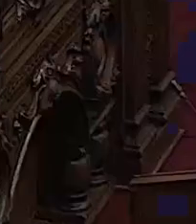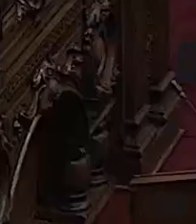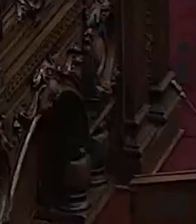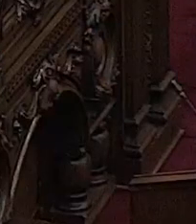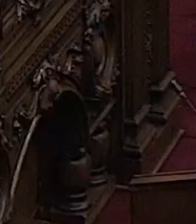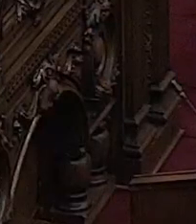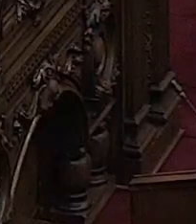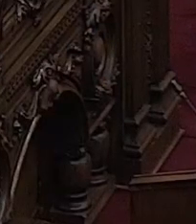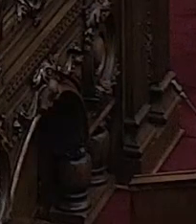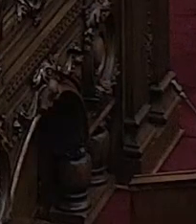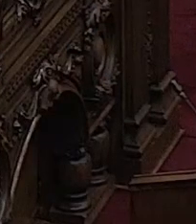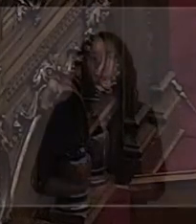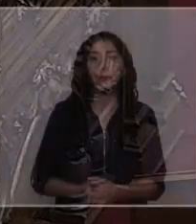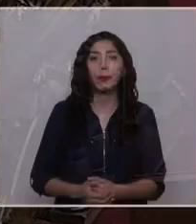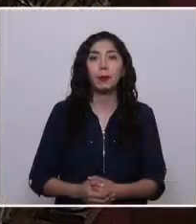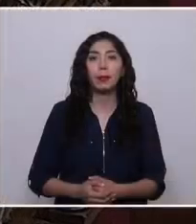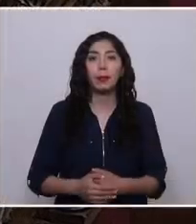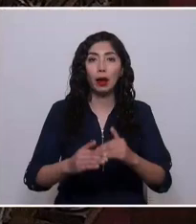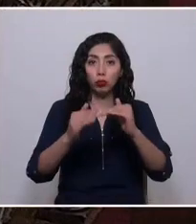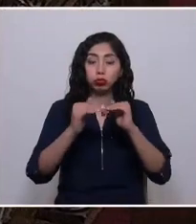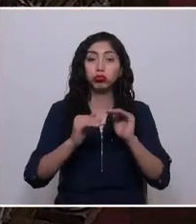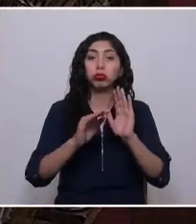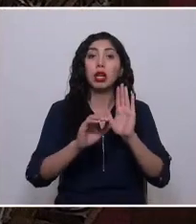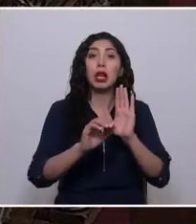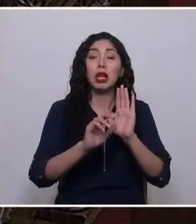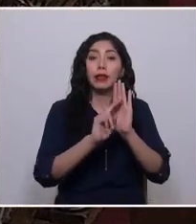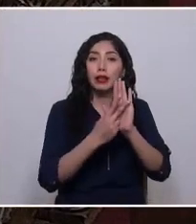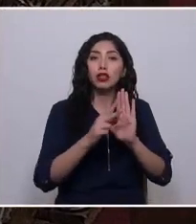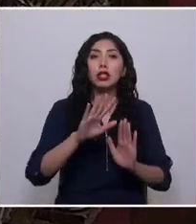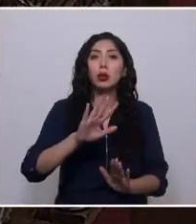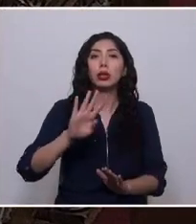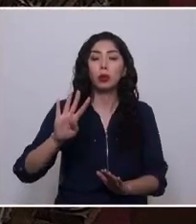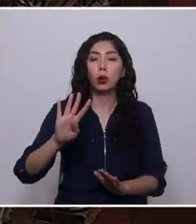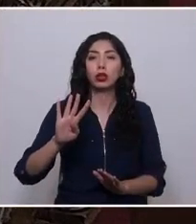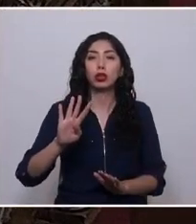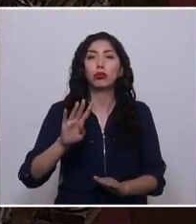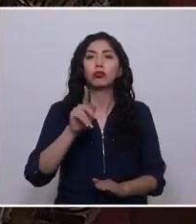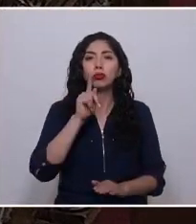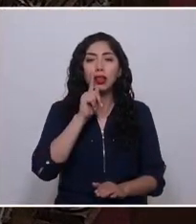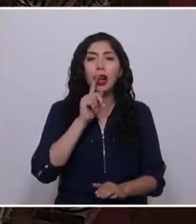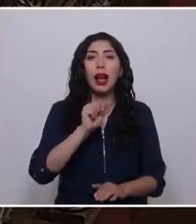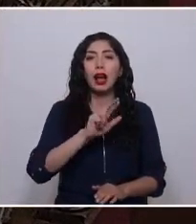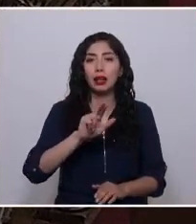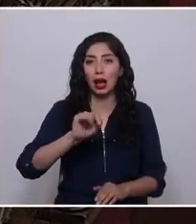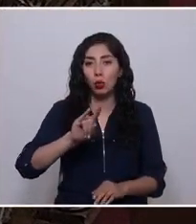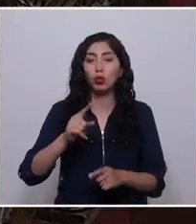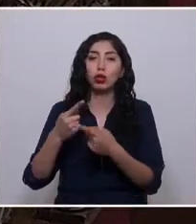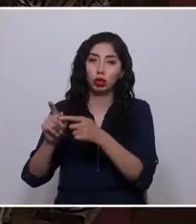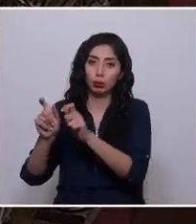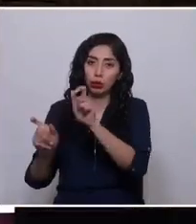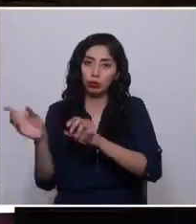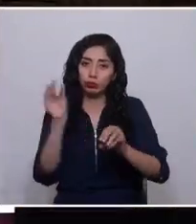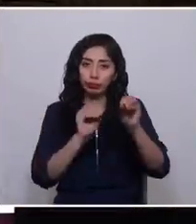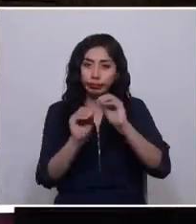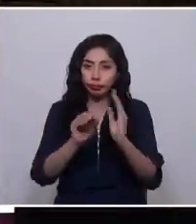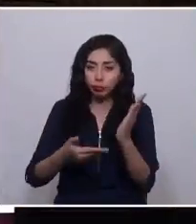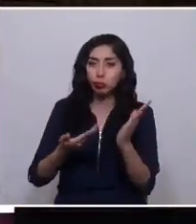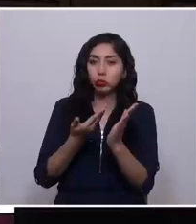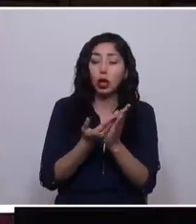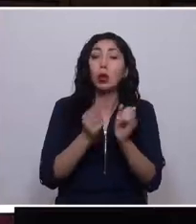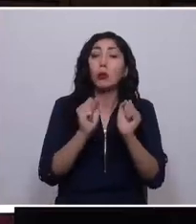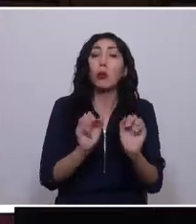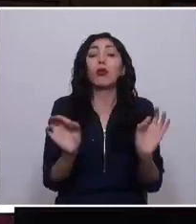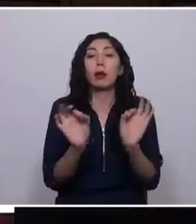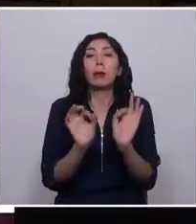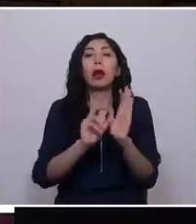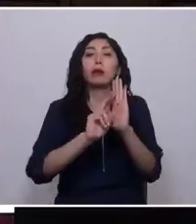Pasamos a la indicación 54, formulada por el señor Arrau y otras autoras y autores. Se ofrece la palabra respecto a la